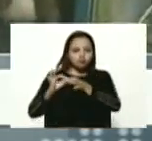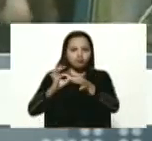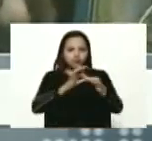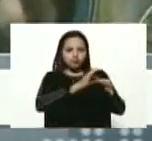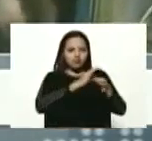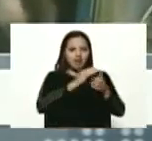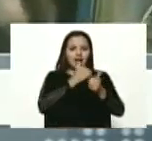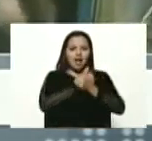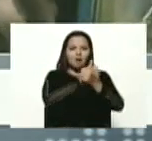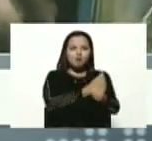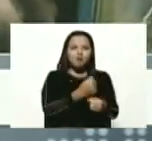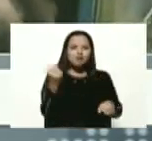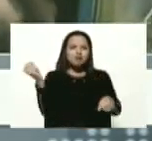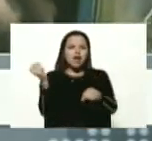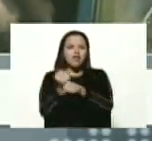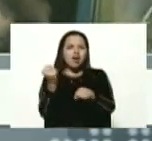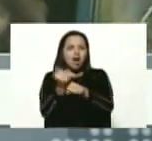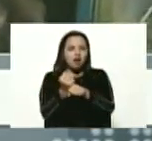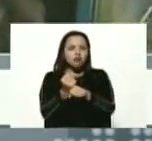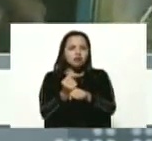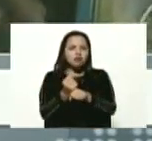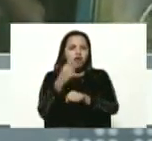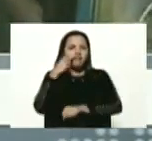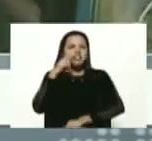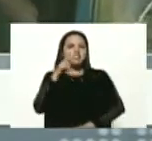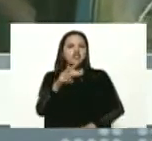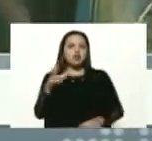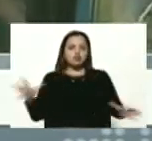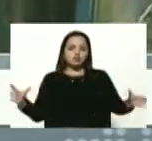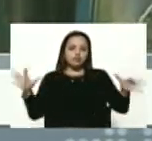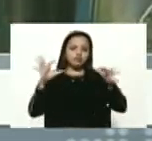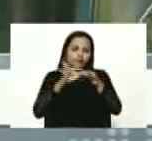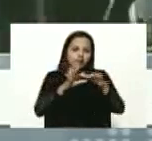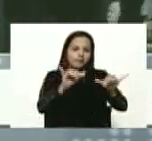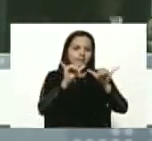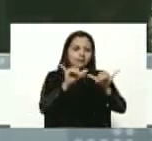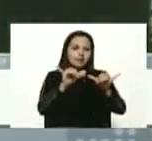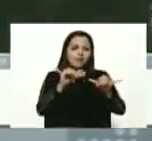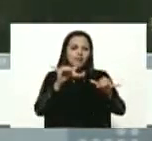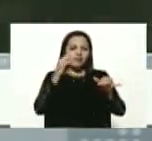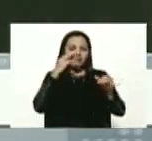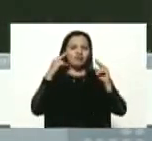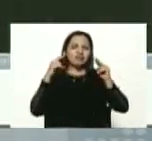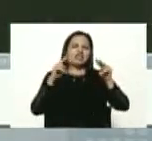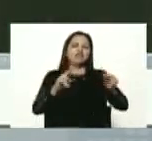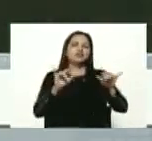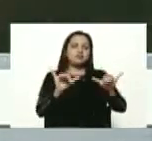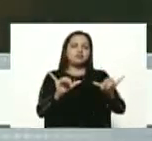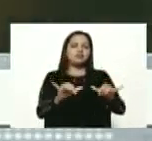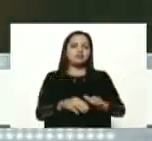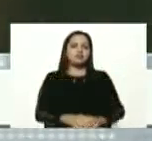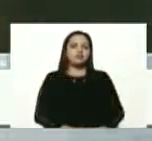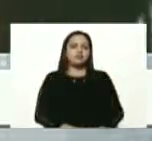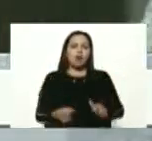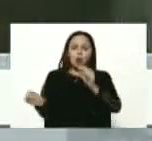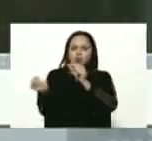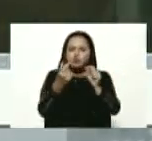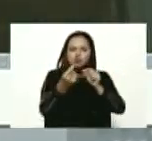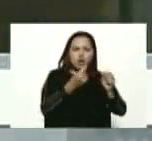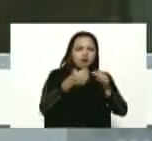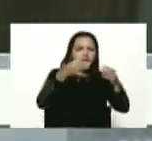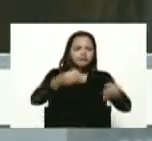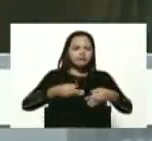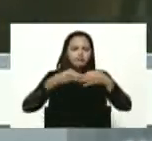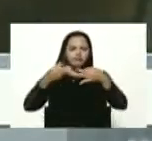amor, el trabajo y una visión común. Una visión común y un diálogo permanente, un